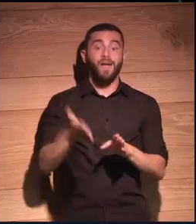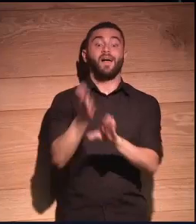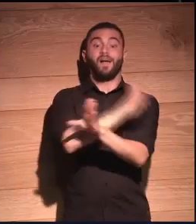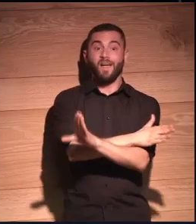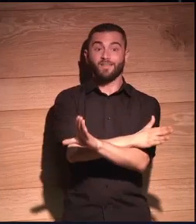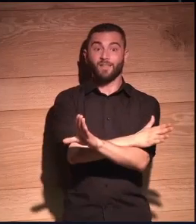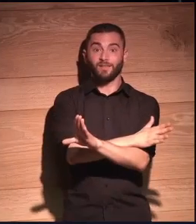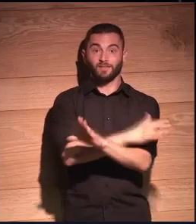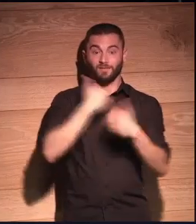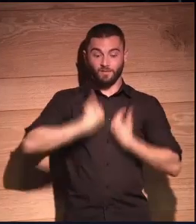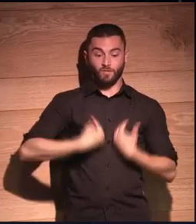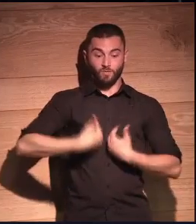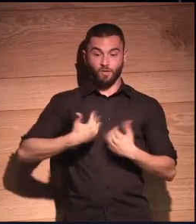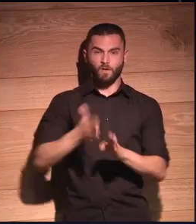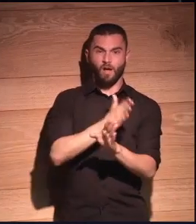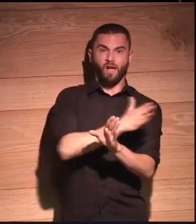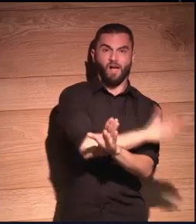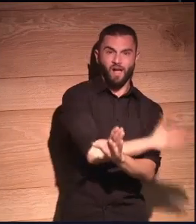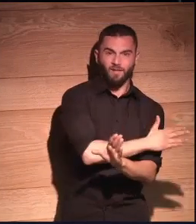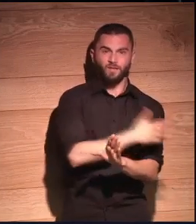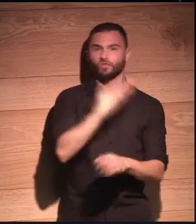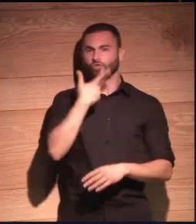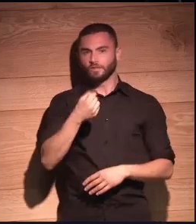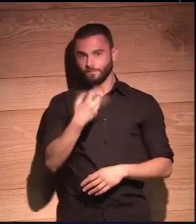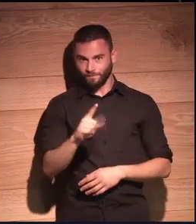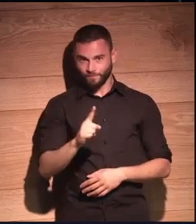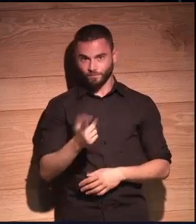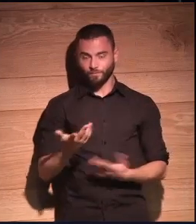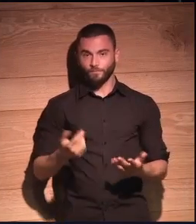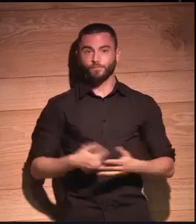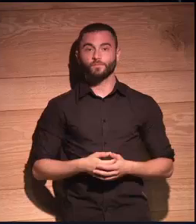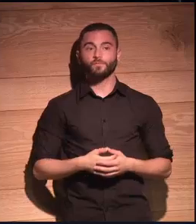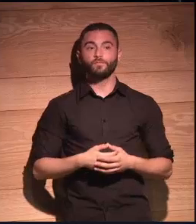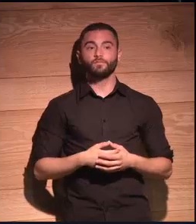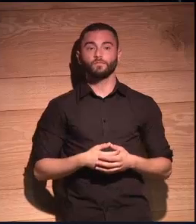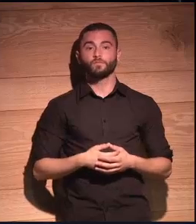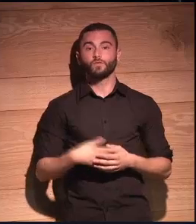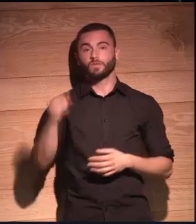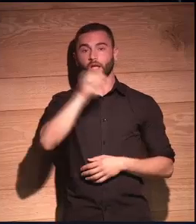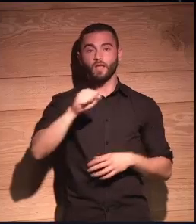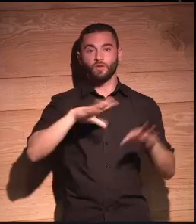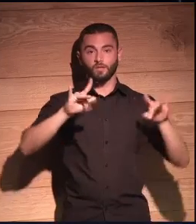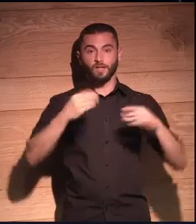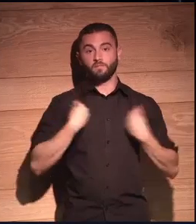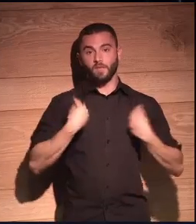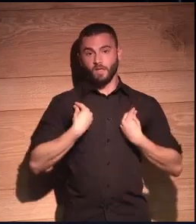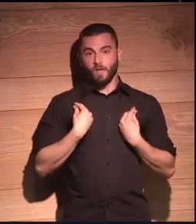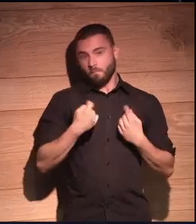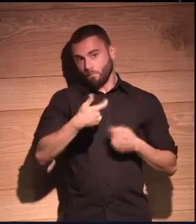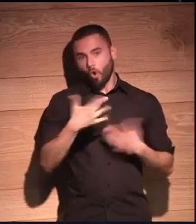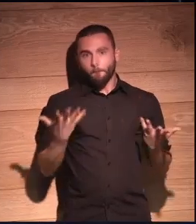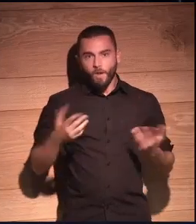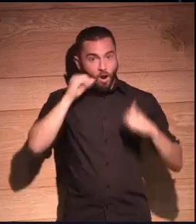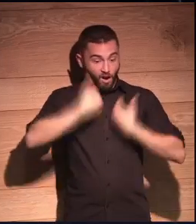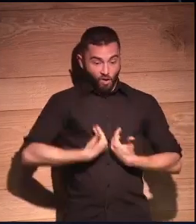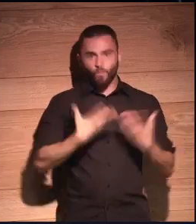de años en la Tierra, que son pocos como a lo mejor dentro de la vida de la Tierra, pero son muchos para el ser humano,